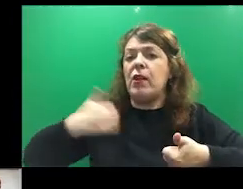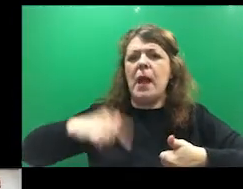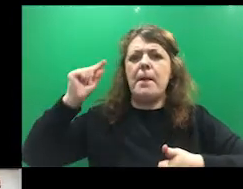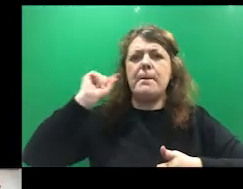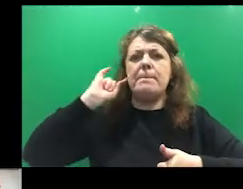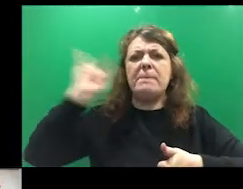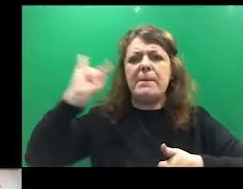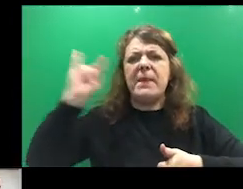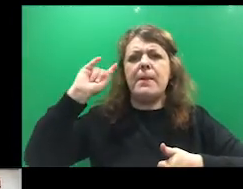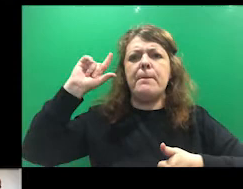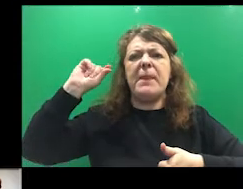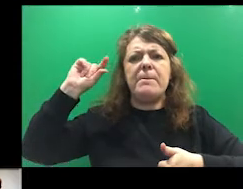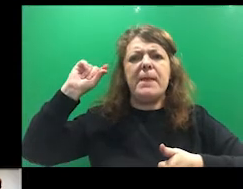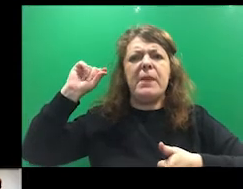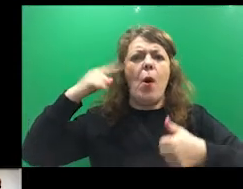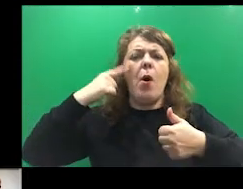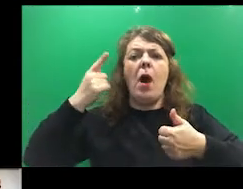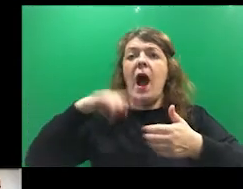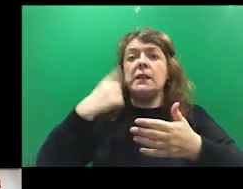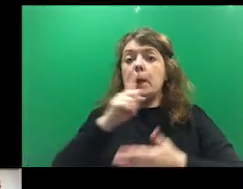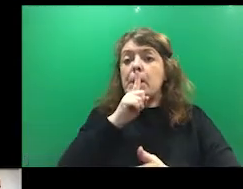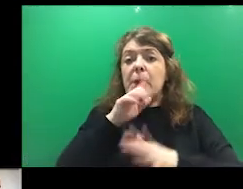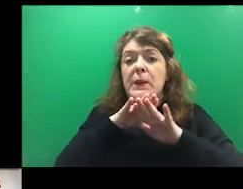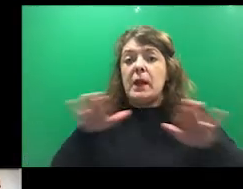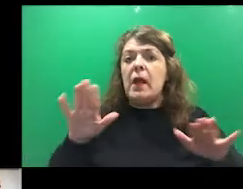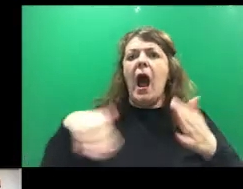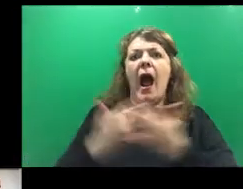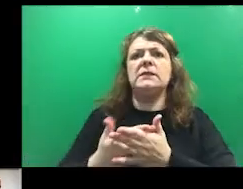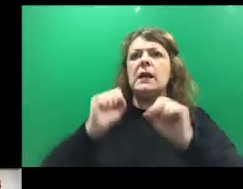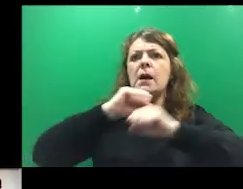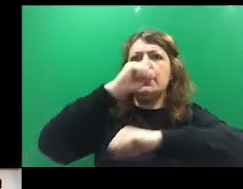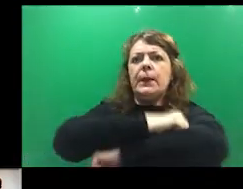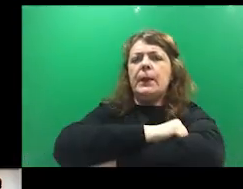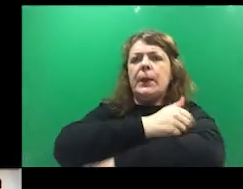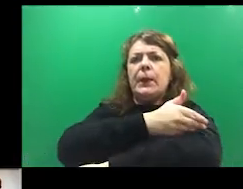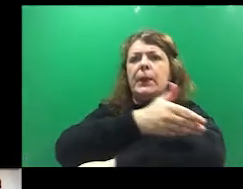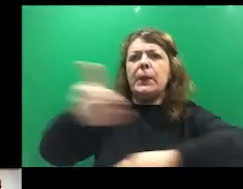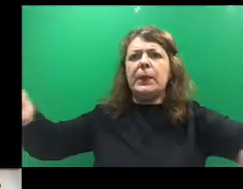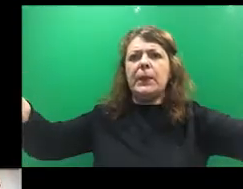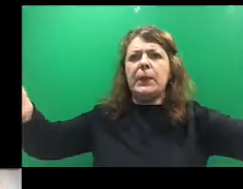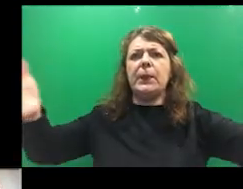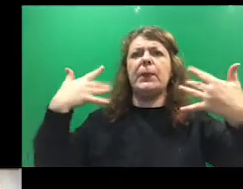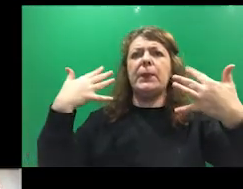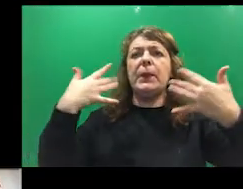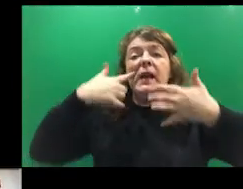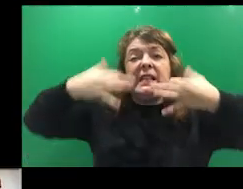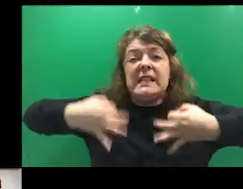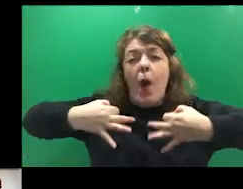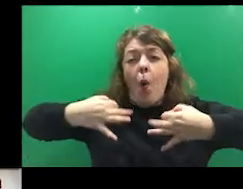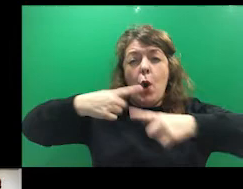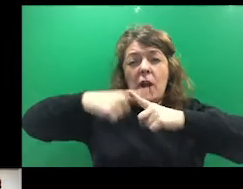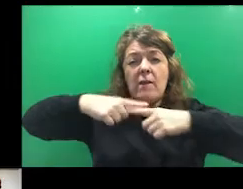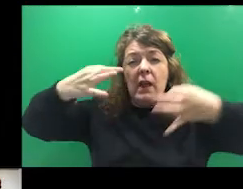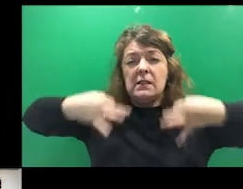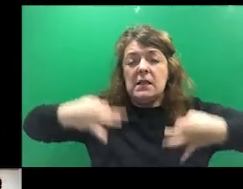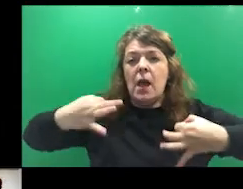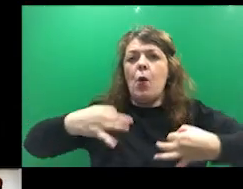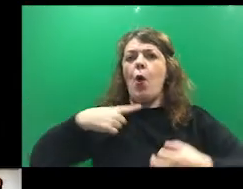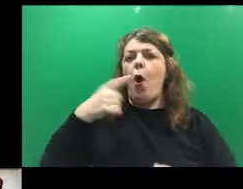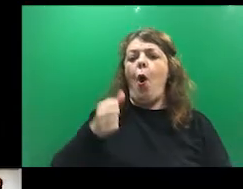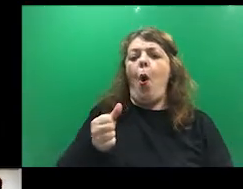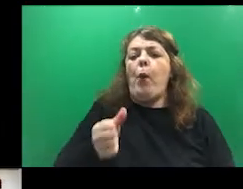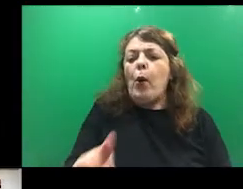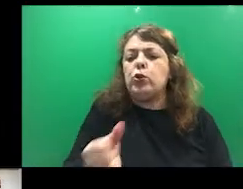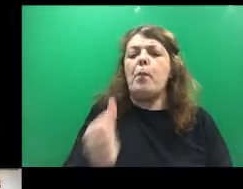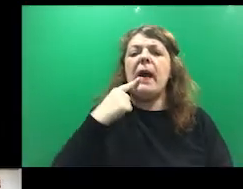vez empezado a pitar y a parpadear, ya no se calla hasta que no vuelve a unos niveles que son seguros para nosotros